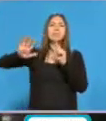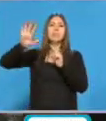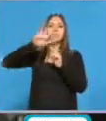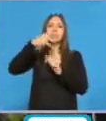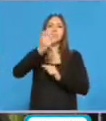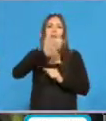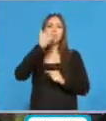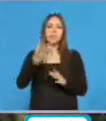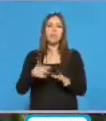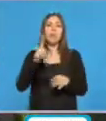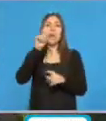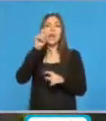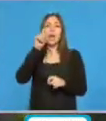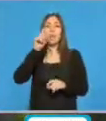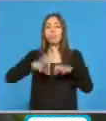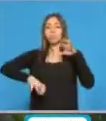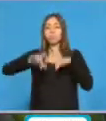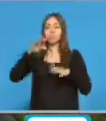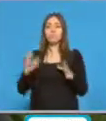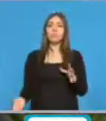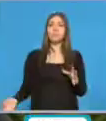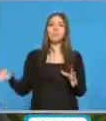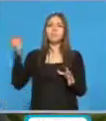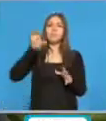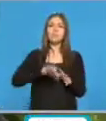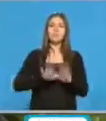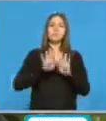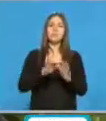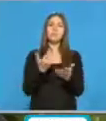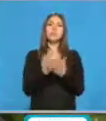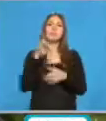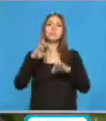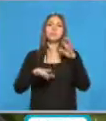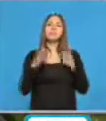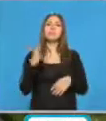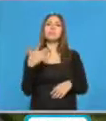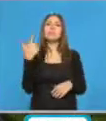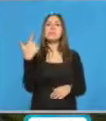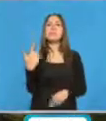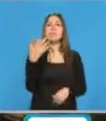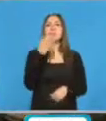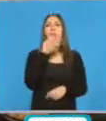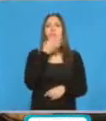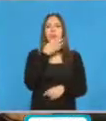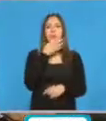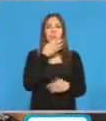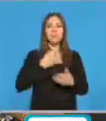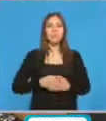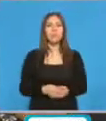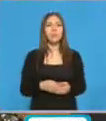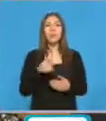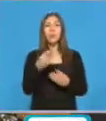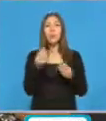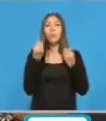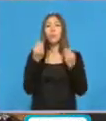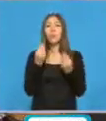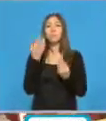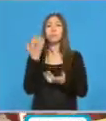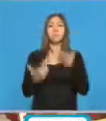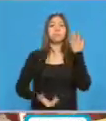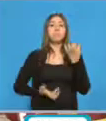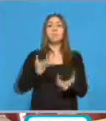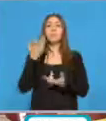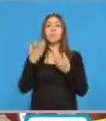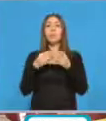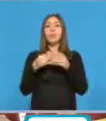vamos a verter. Lo vamos a dejar aproximadamente unos 7 minutos. Recuerden, no quiero que me quede muy cocido. Casi va al